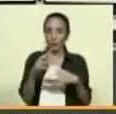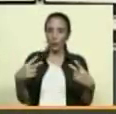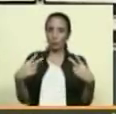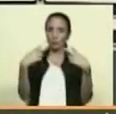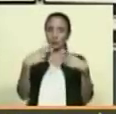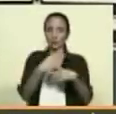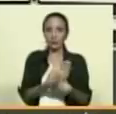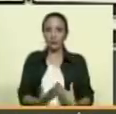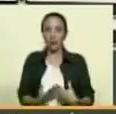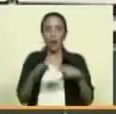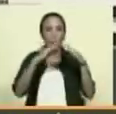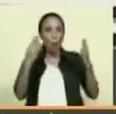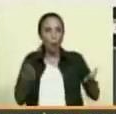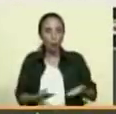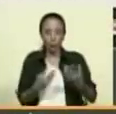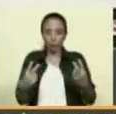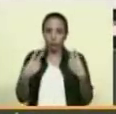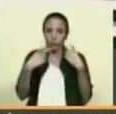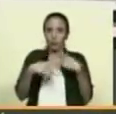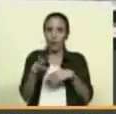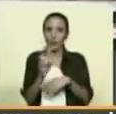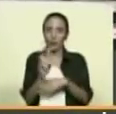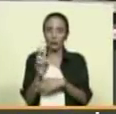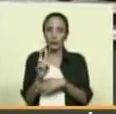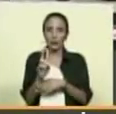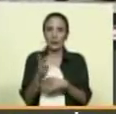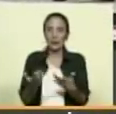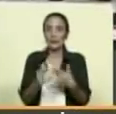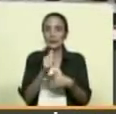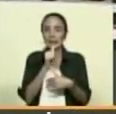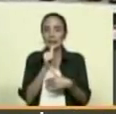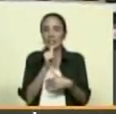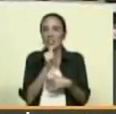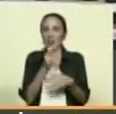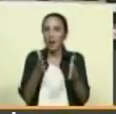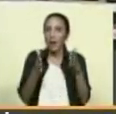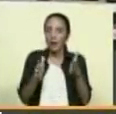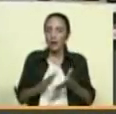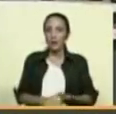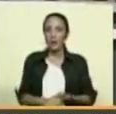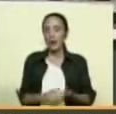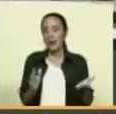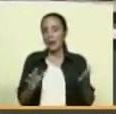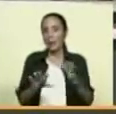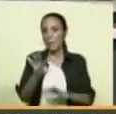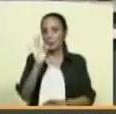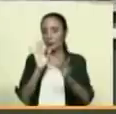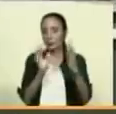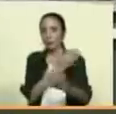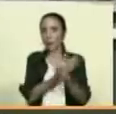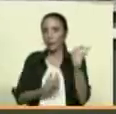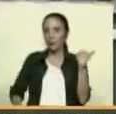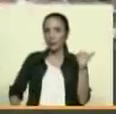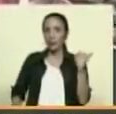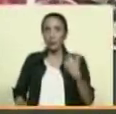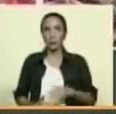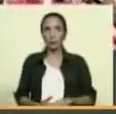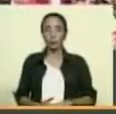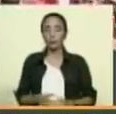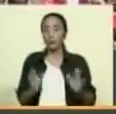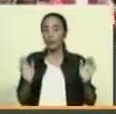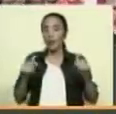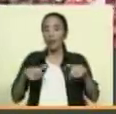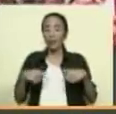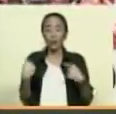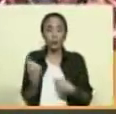sus ojos sobre Venezuela. Y los venezolanos tenemos que saber que solo